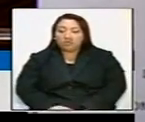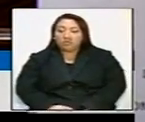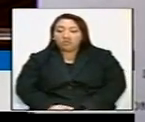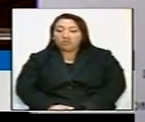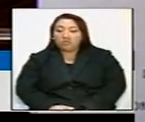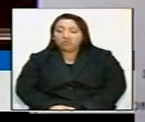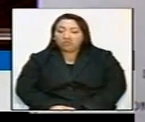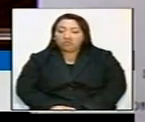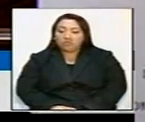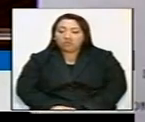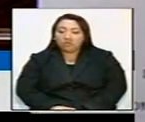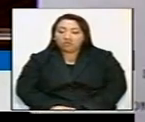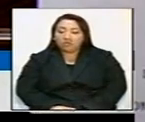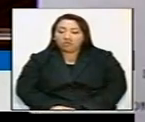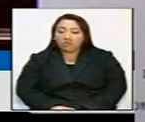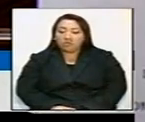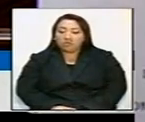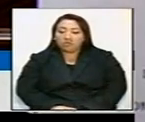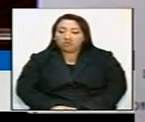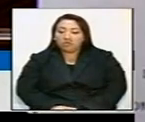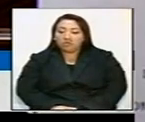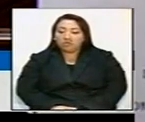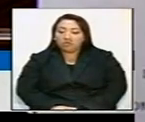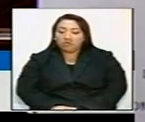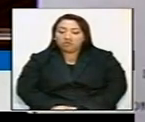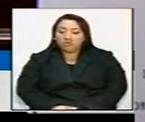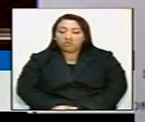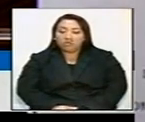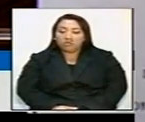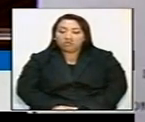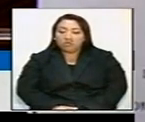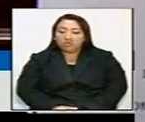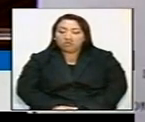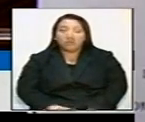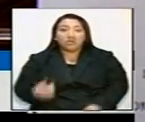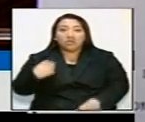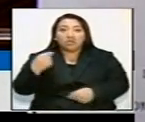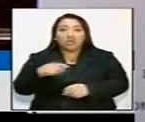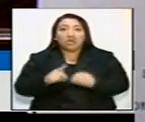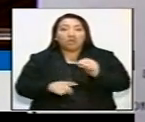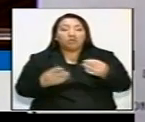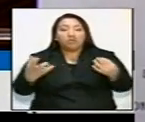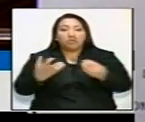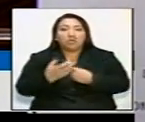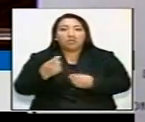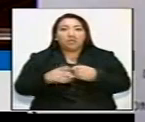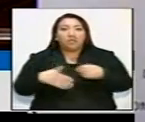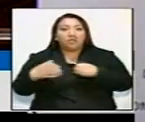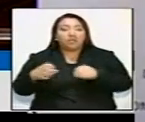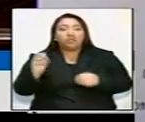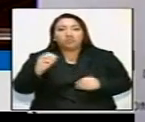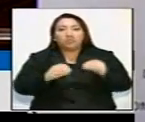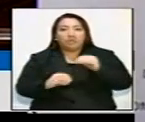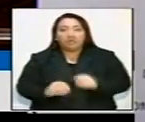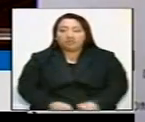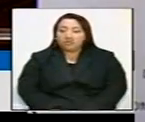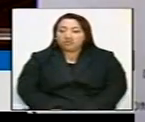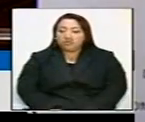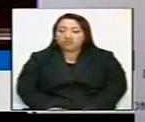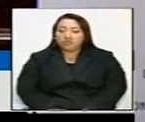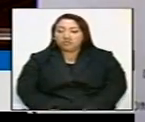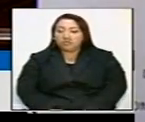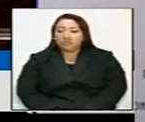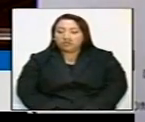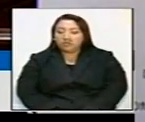temas de productividad, entiendo que se debieron llegar a algunos consensos para lograr su implementación. Y